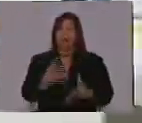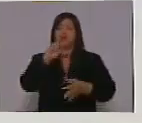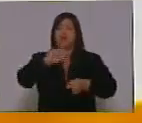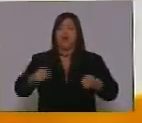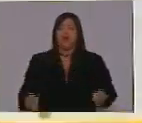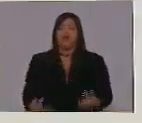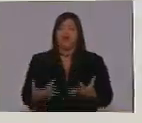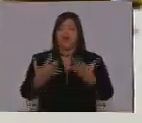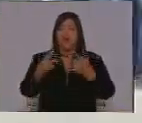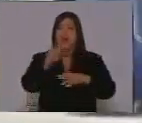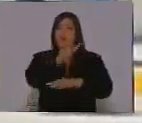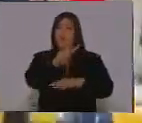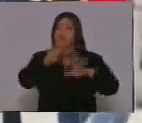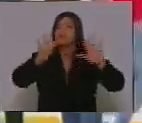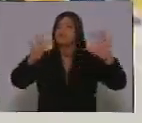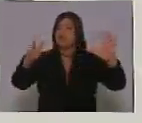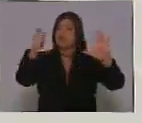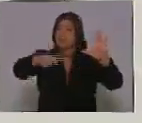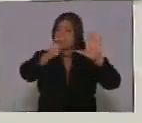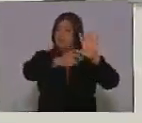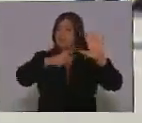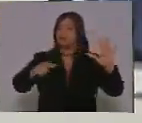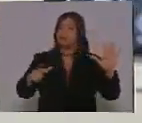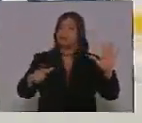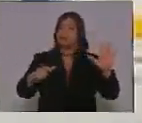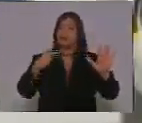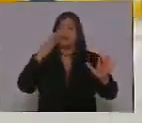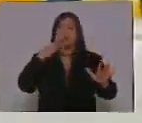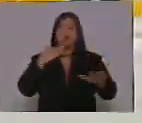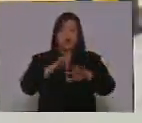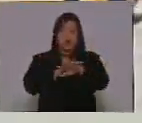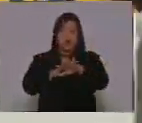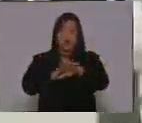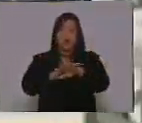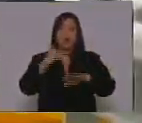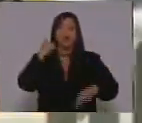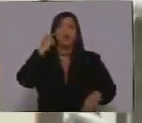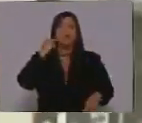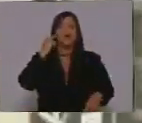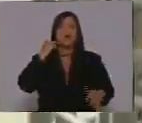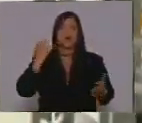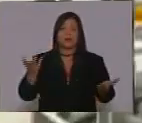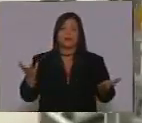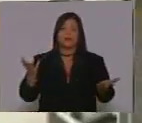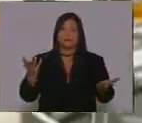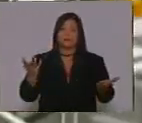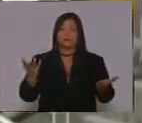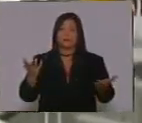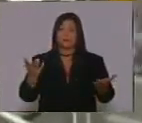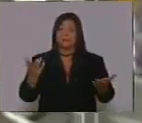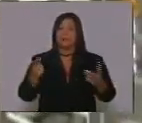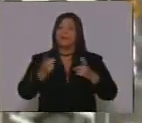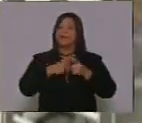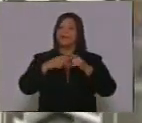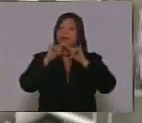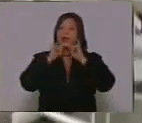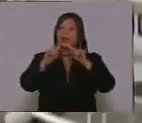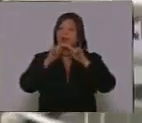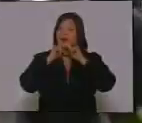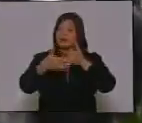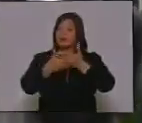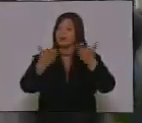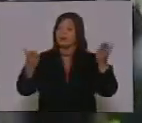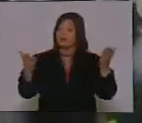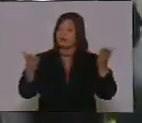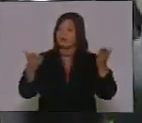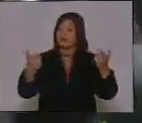a 29 personas porque su color de piel era muy tostado. Yo primero que nada quiero decirle que eso